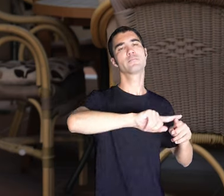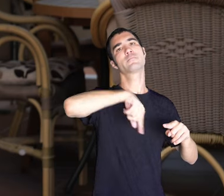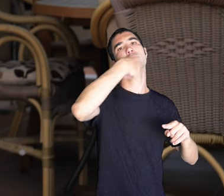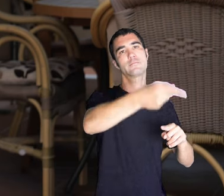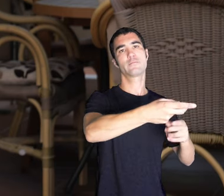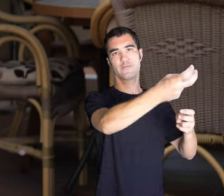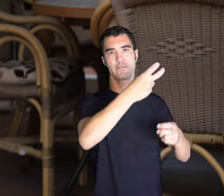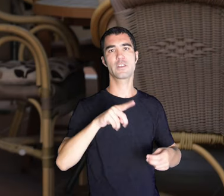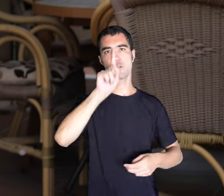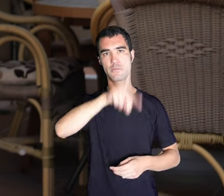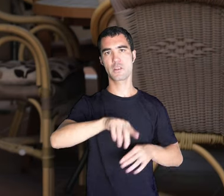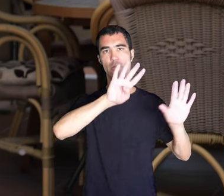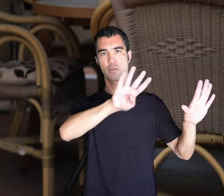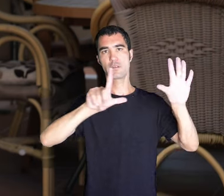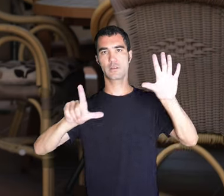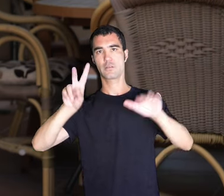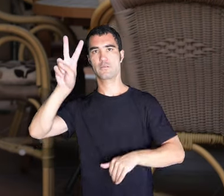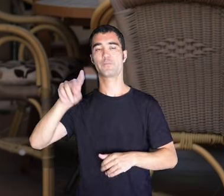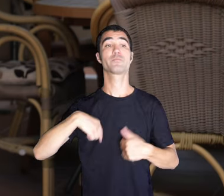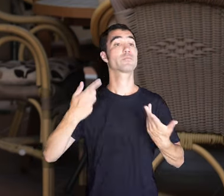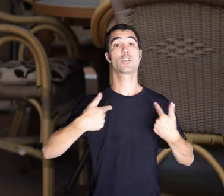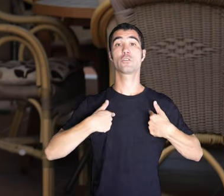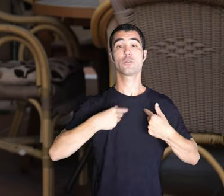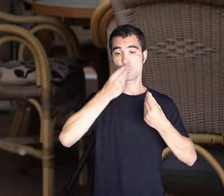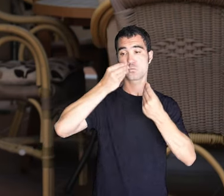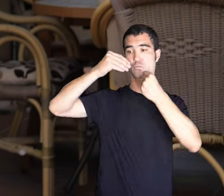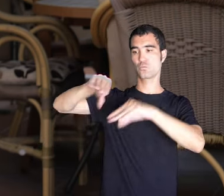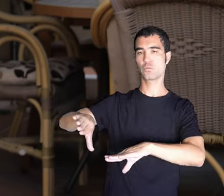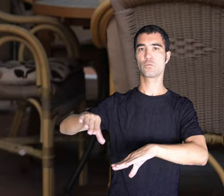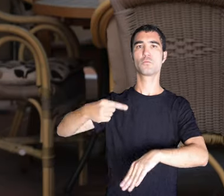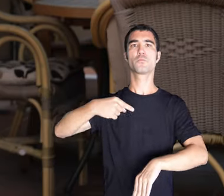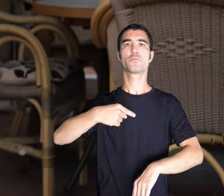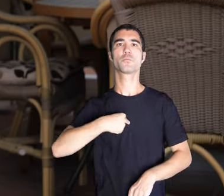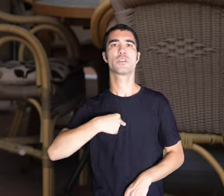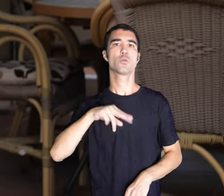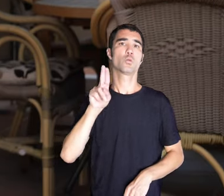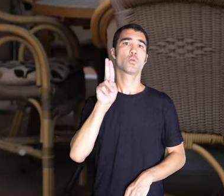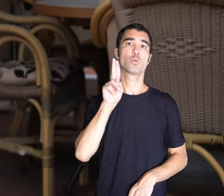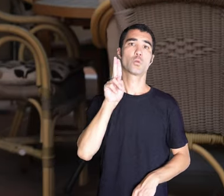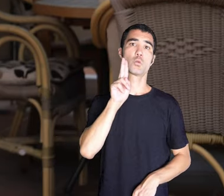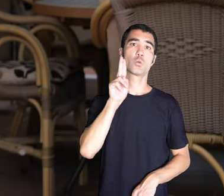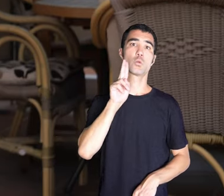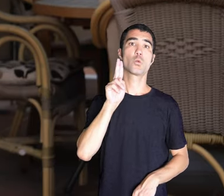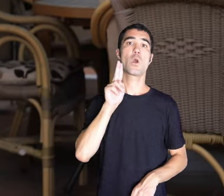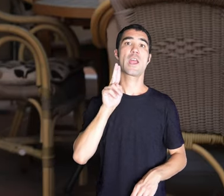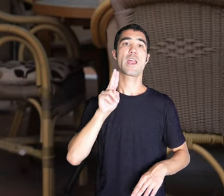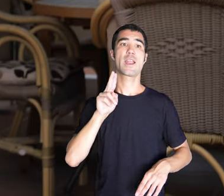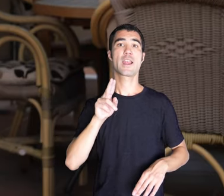Y lo he dejado entre las manos de mi nuera, que es todo un cerebro.